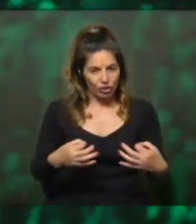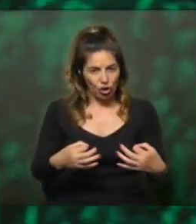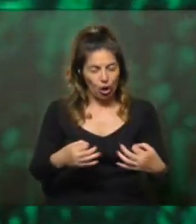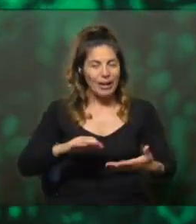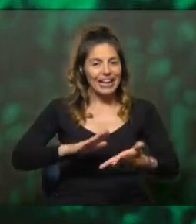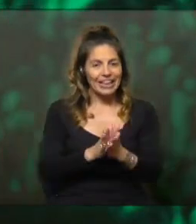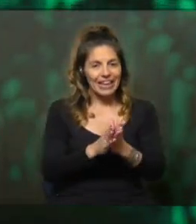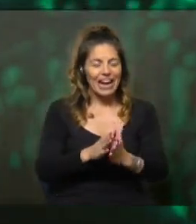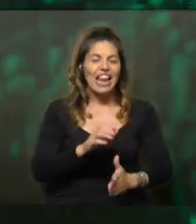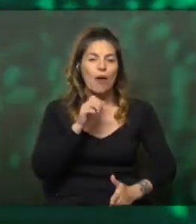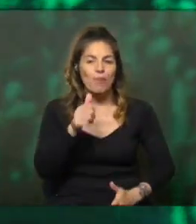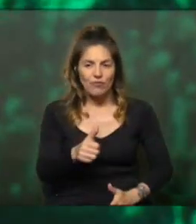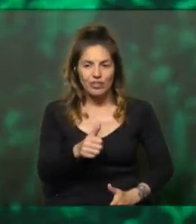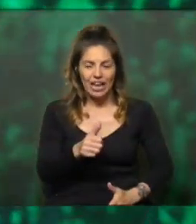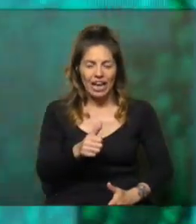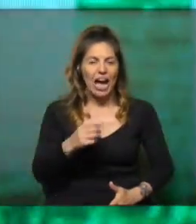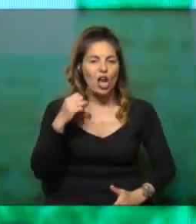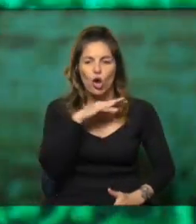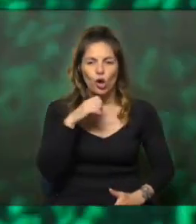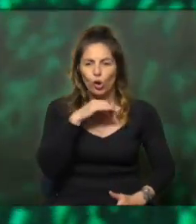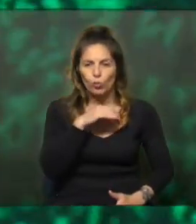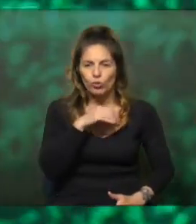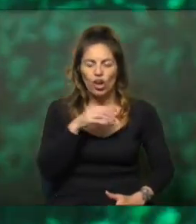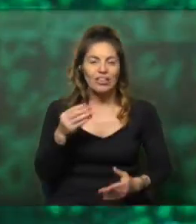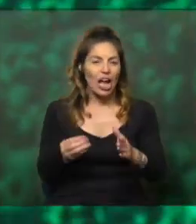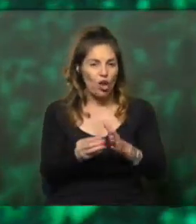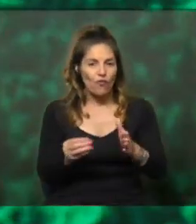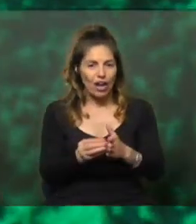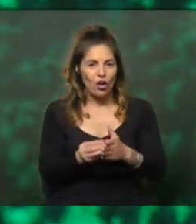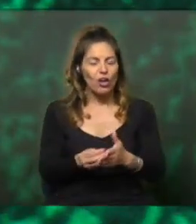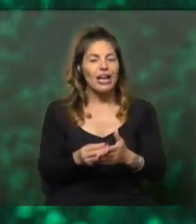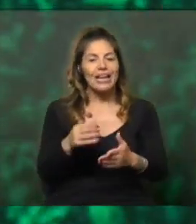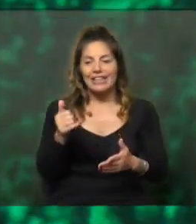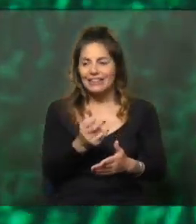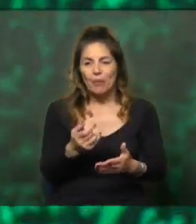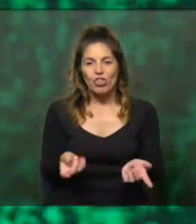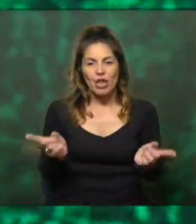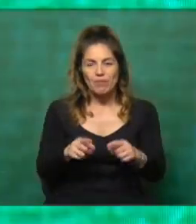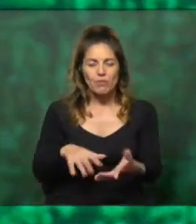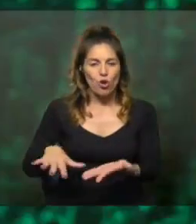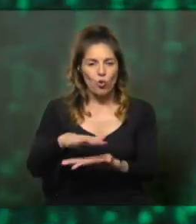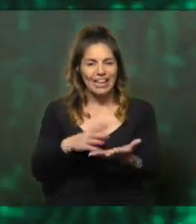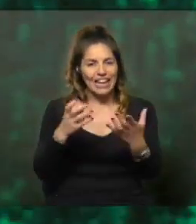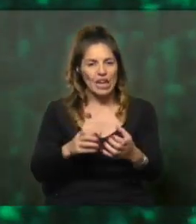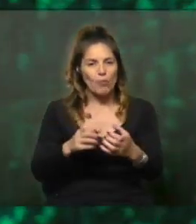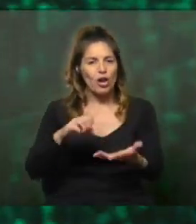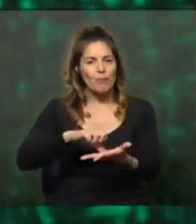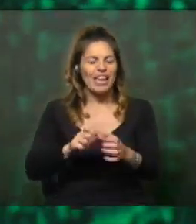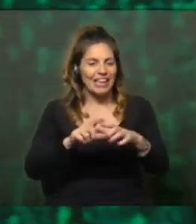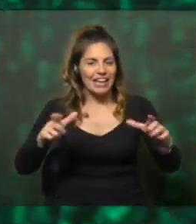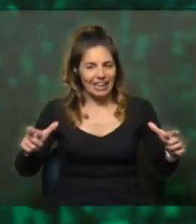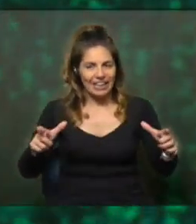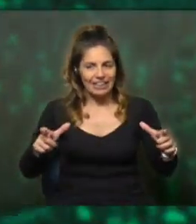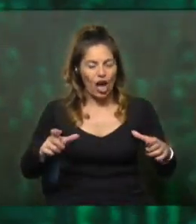a los corruptos y a los vagos estamos Del mismo lado de los que quieren que el país crezca con todo el potencial espectacular que tiene etcétera etcétera En este